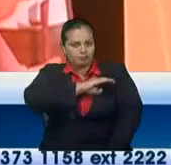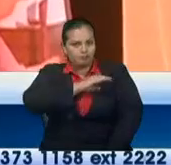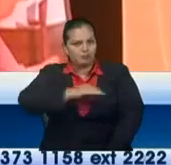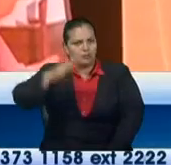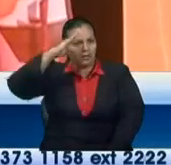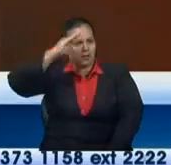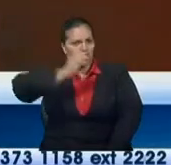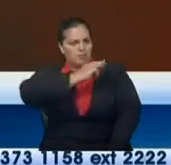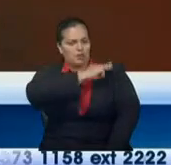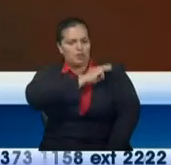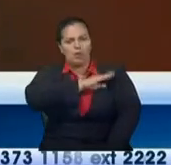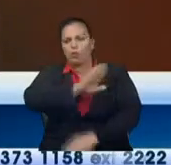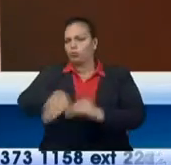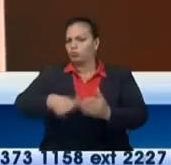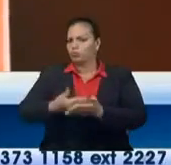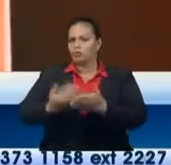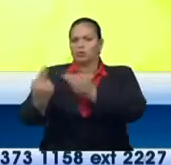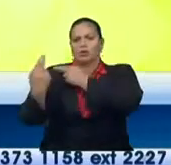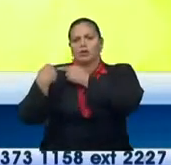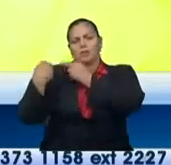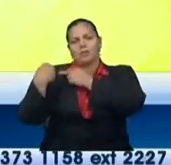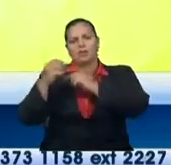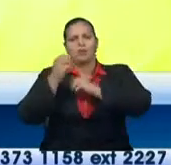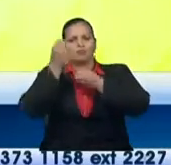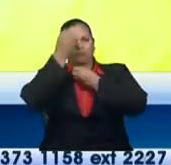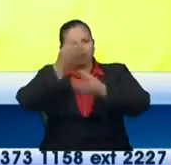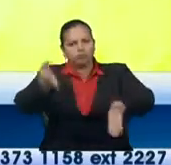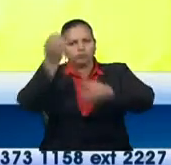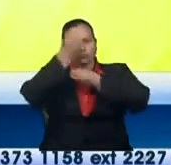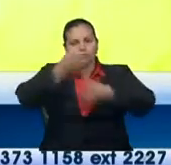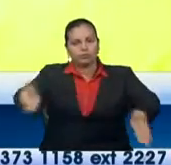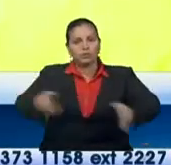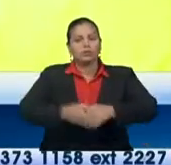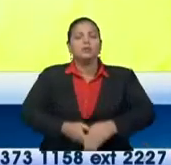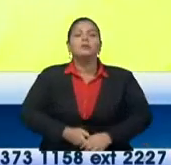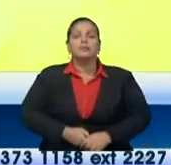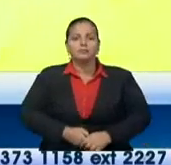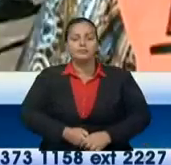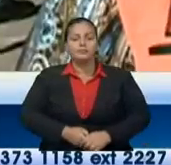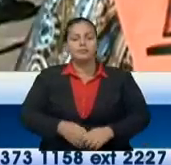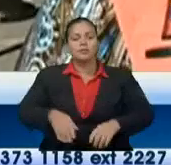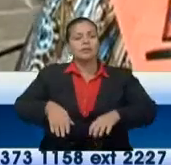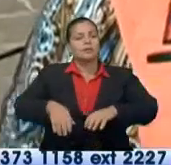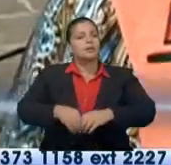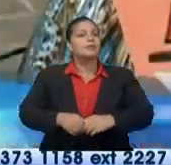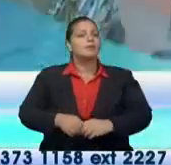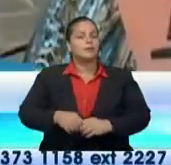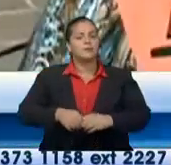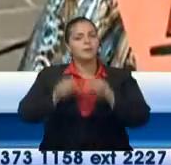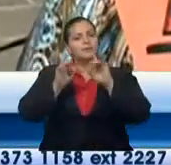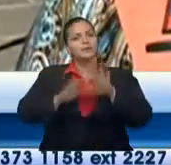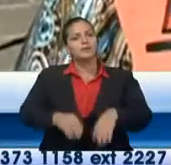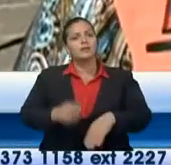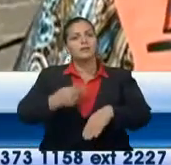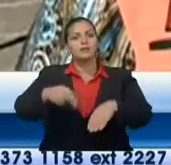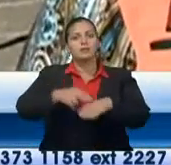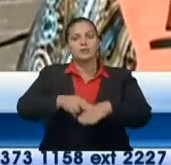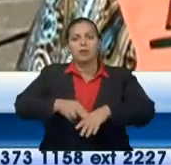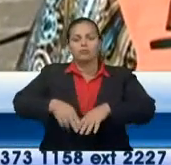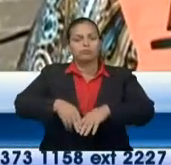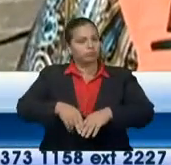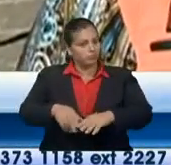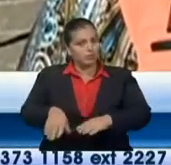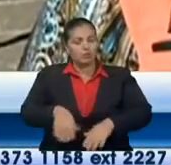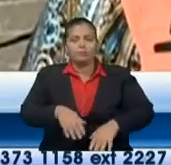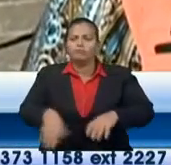fue organizada por el municipio de Mejía y la Secretaría Nacional de Gestión de Riesgos. Tenemos estimado hacer hoy la prueba piloto